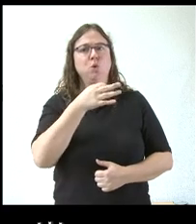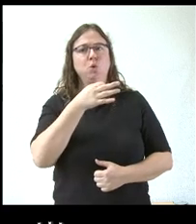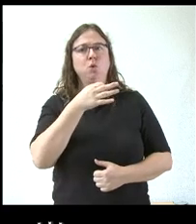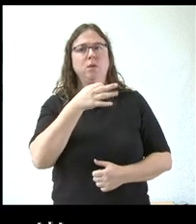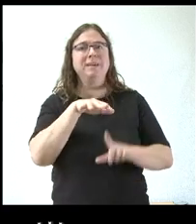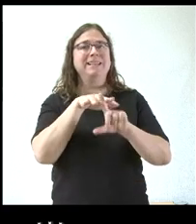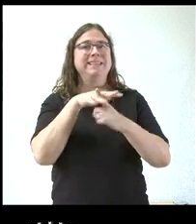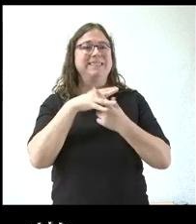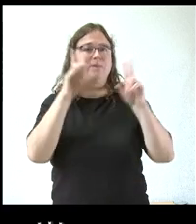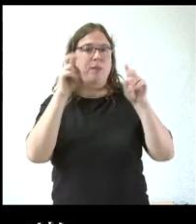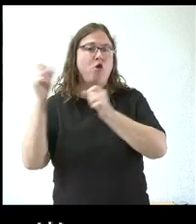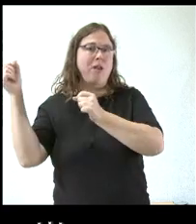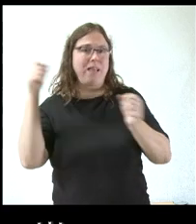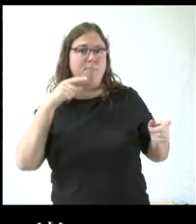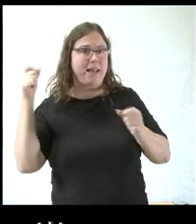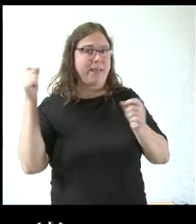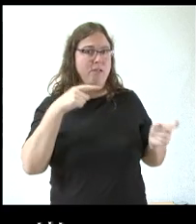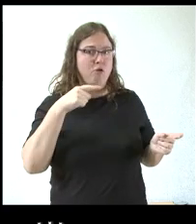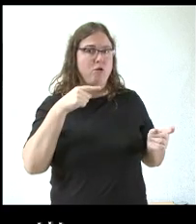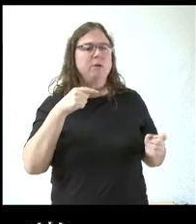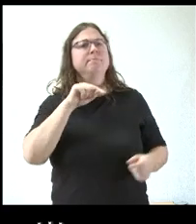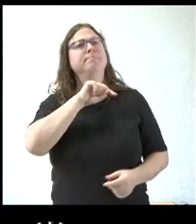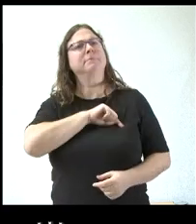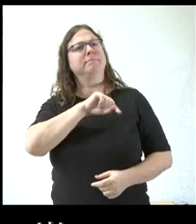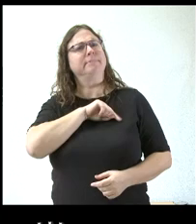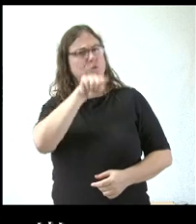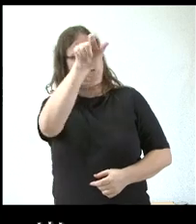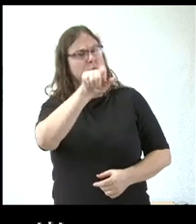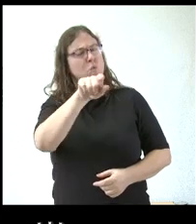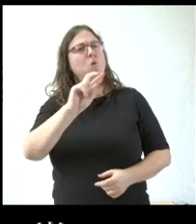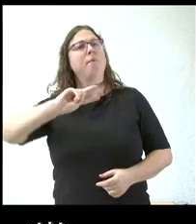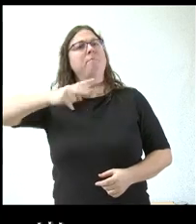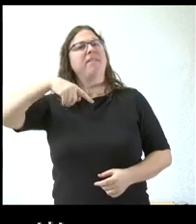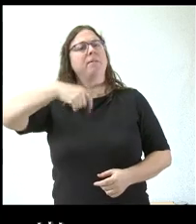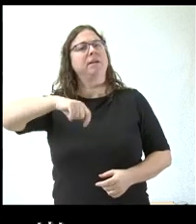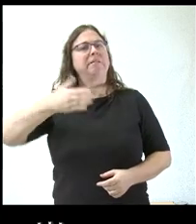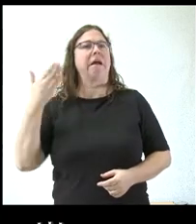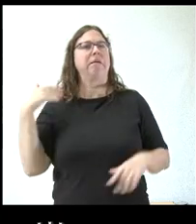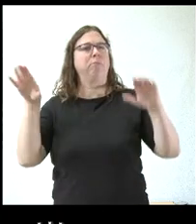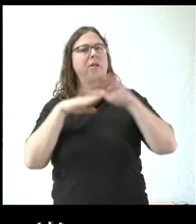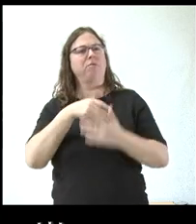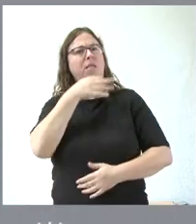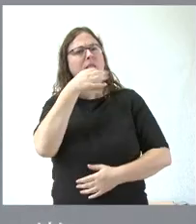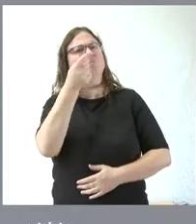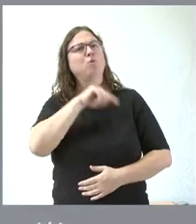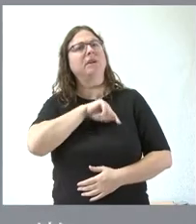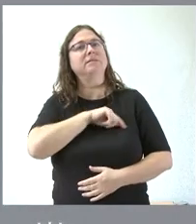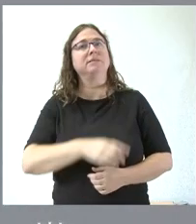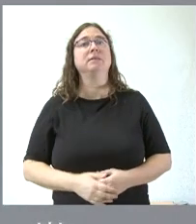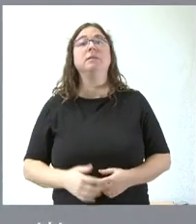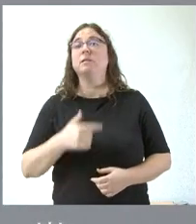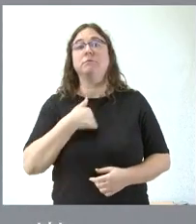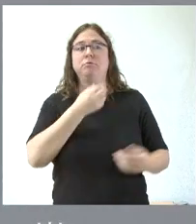la situación sobre la inmigración qué ha sentido Al escuchar al al vicepresidente de decir lo que dijo anoche yo lo que hago